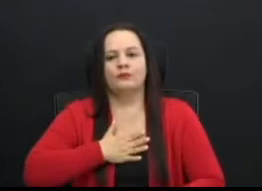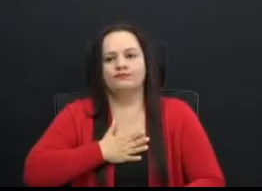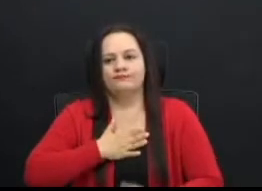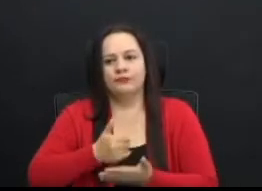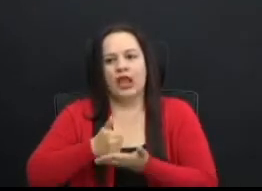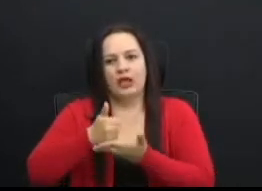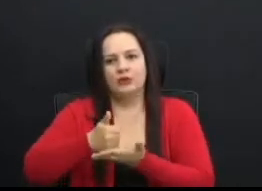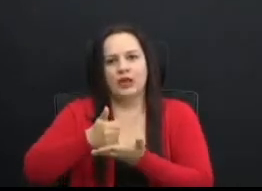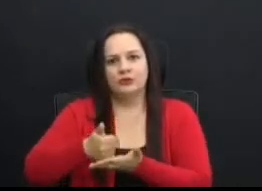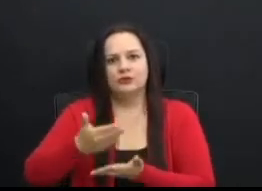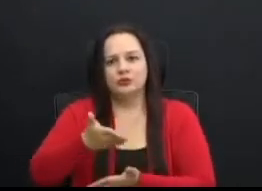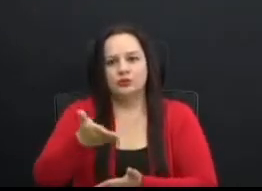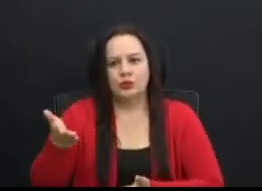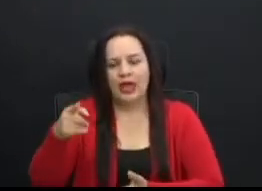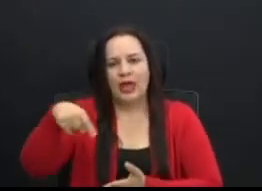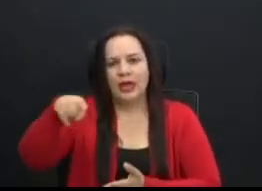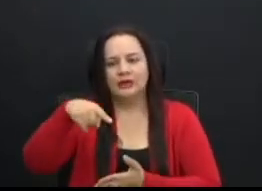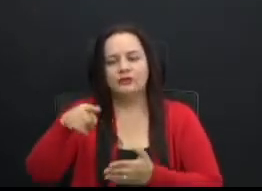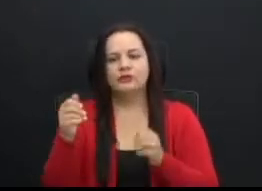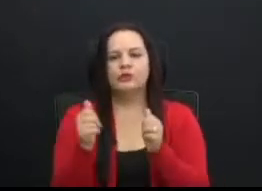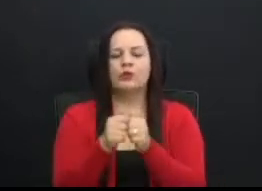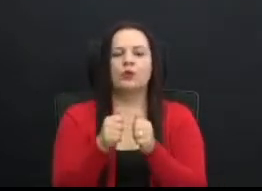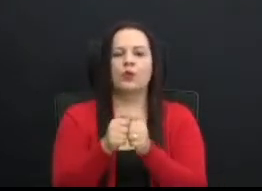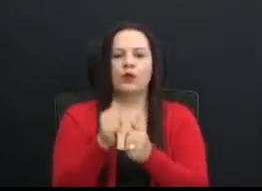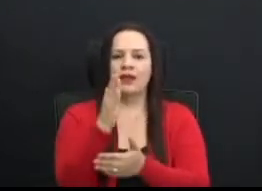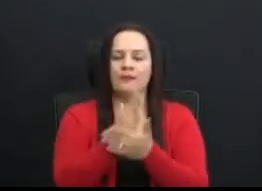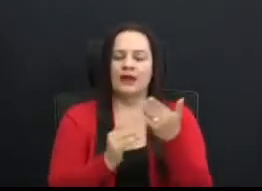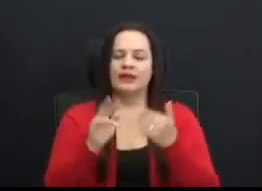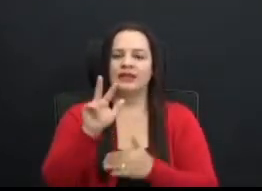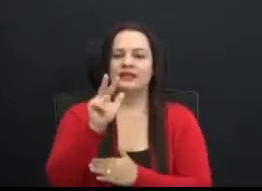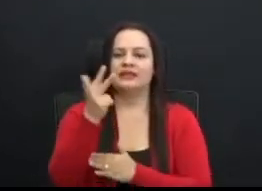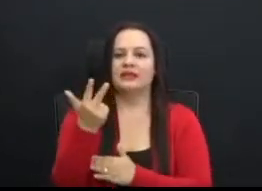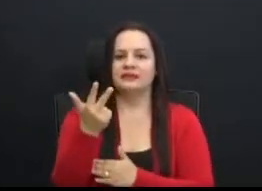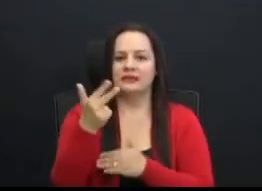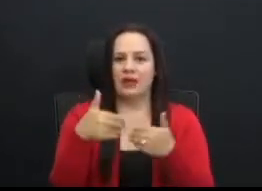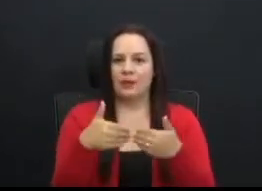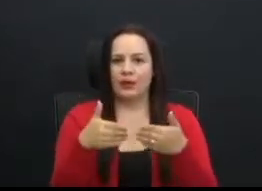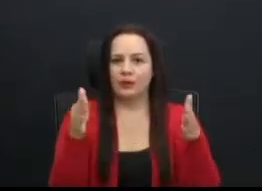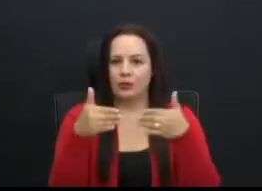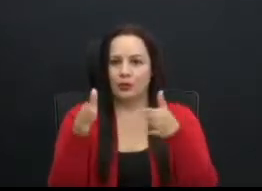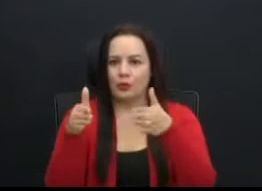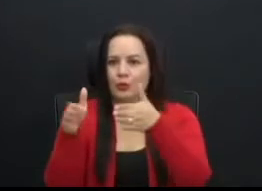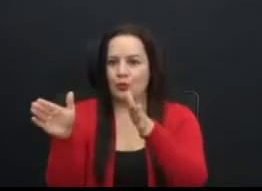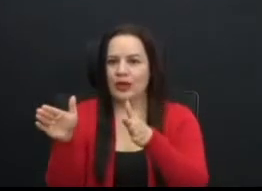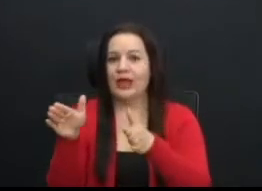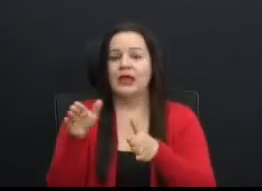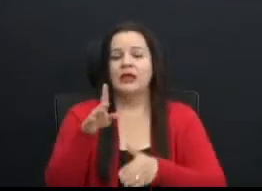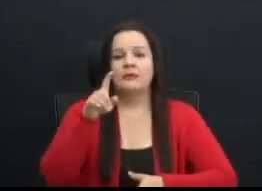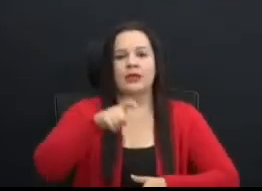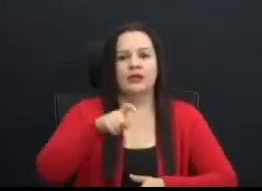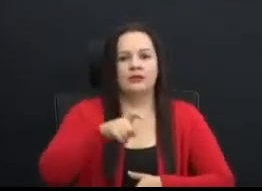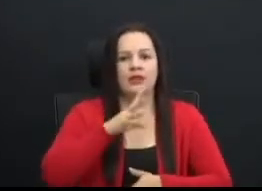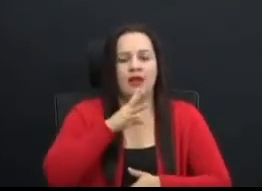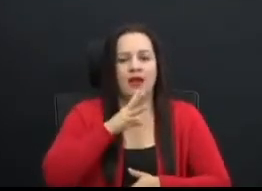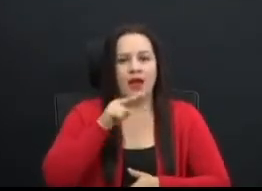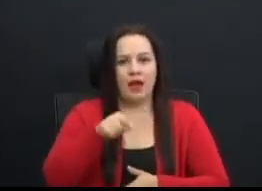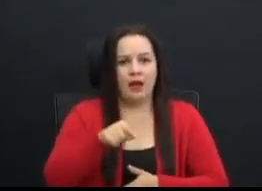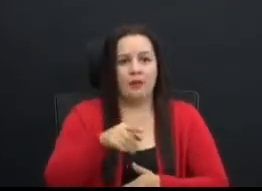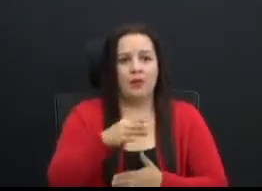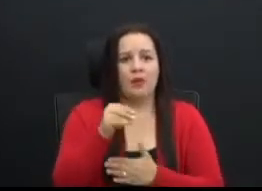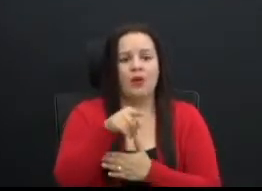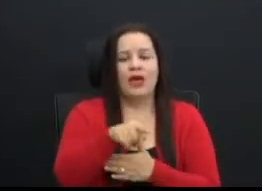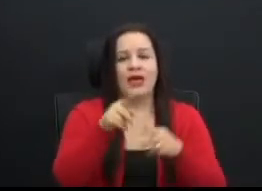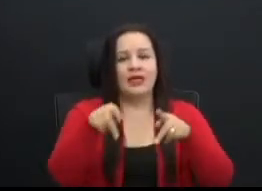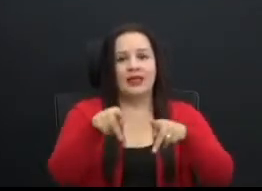tan ansiada fase 3 de apertura. Me refiero a la gente que debe pagar seguro social para